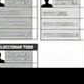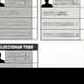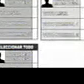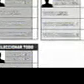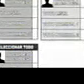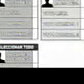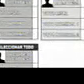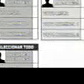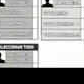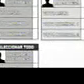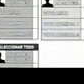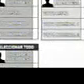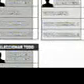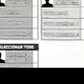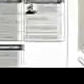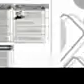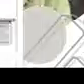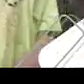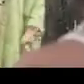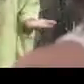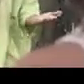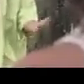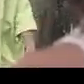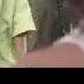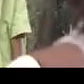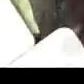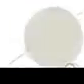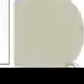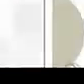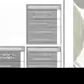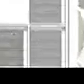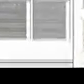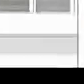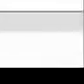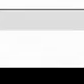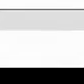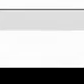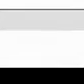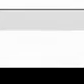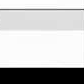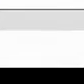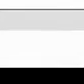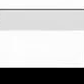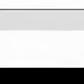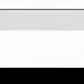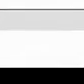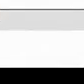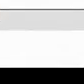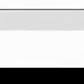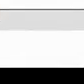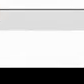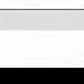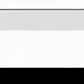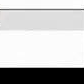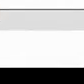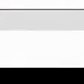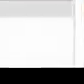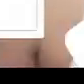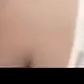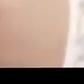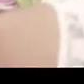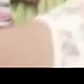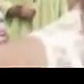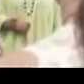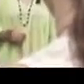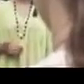al cabildo como se elija en la circunscripción. ¿Y los indígenas? Si tu municipio es indígena, elige un voto nominal indígena al consejo